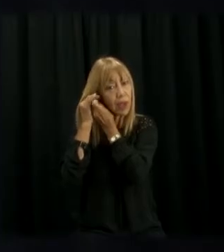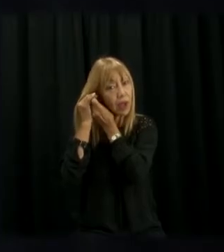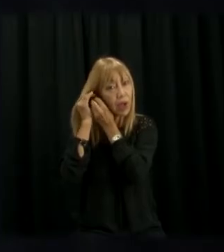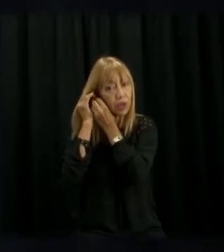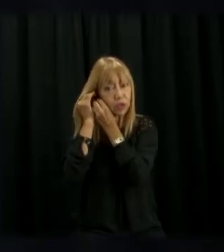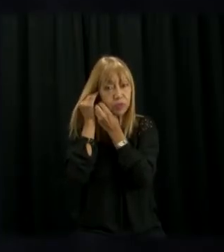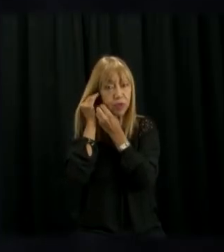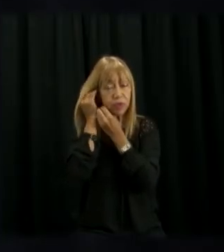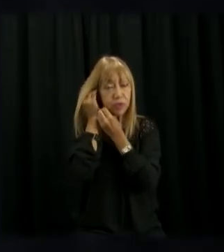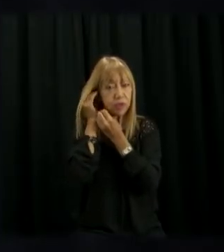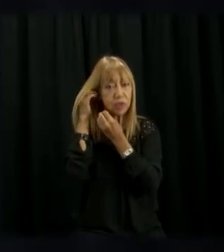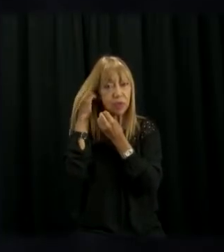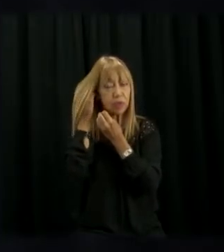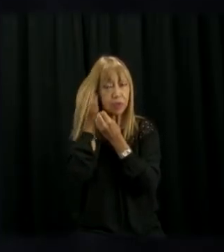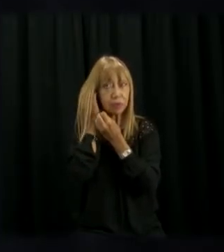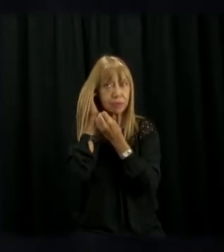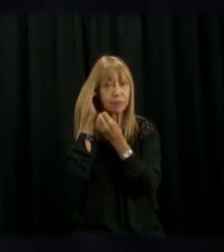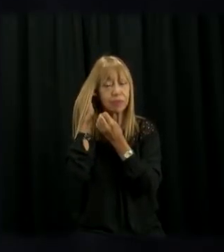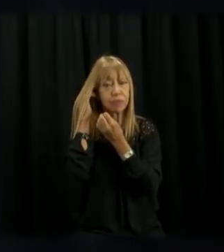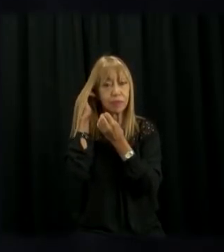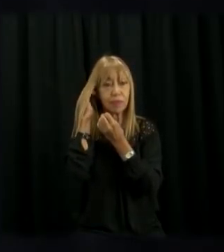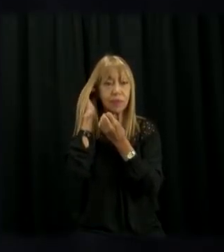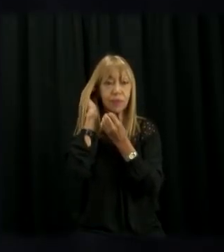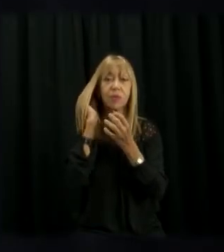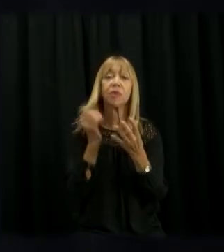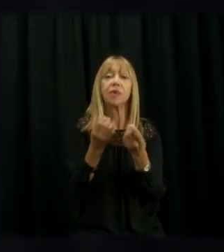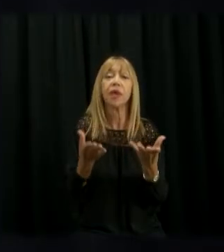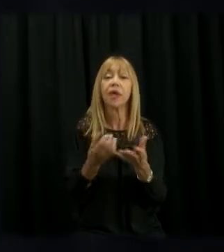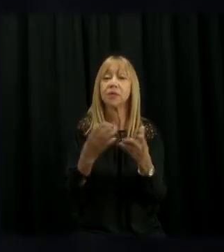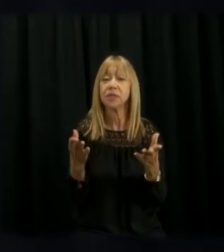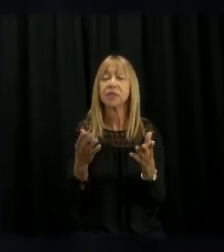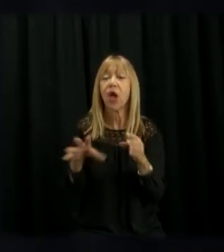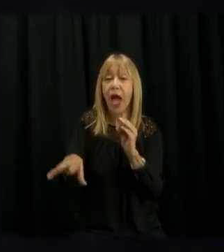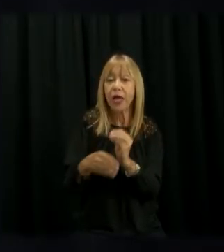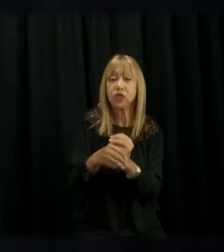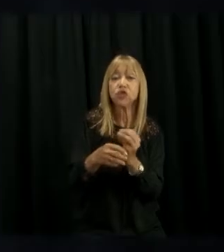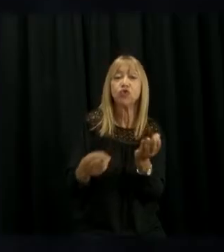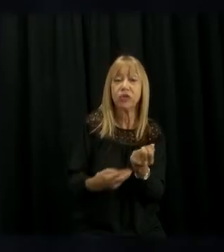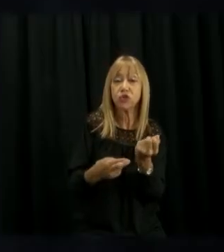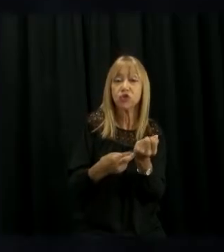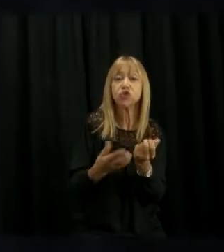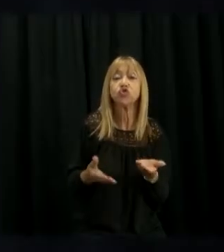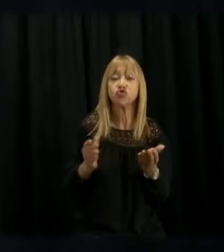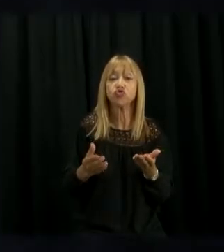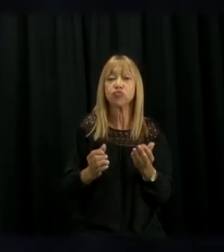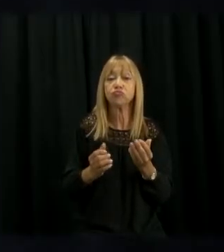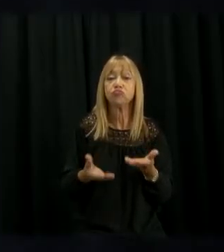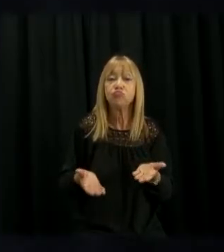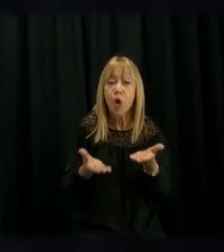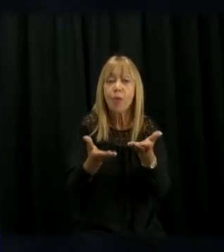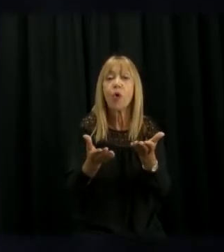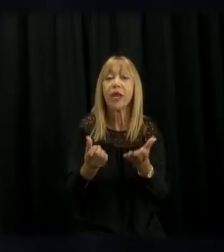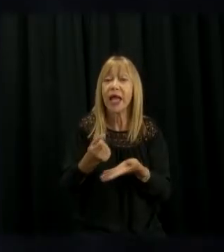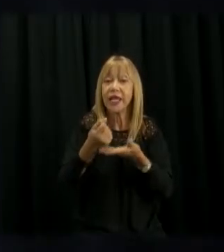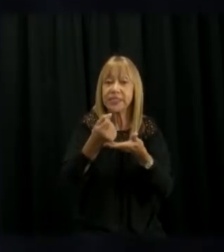Asimismo, el plan fiscal certificado para el 20 y del 2021 incluía unas metas y recursos para promover y